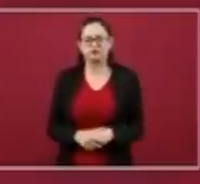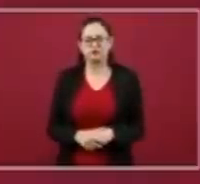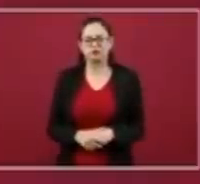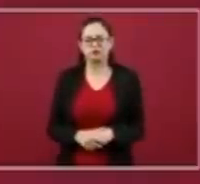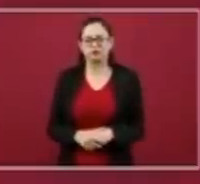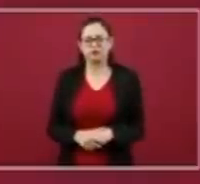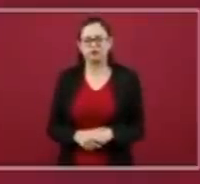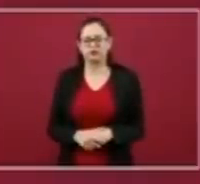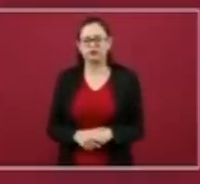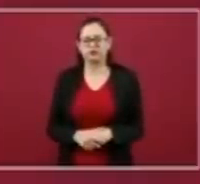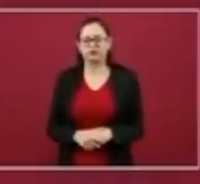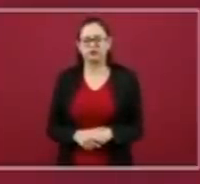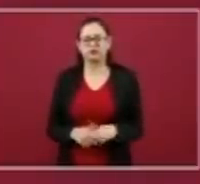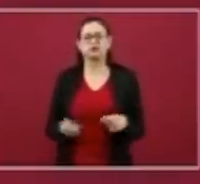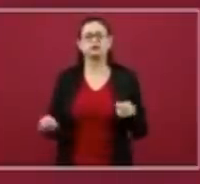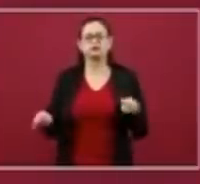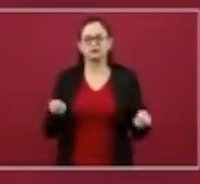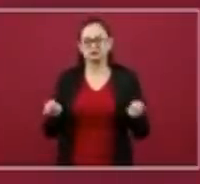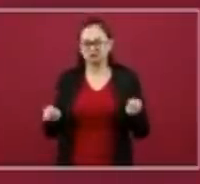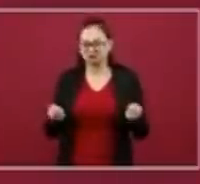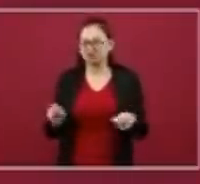moderada, sí.